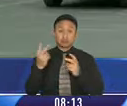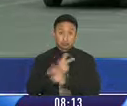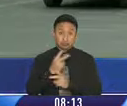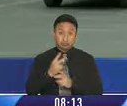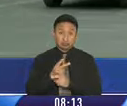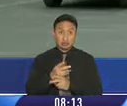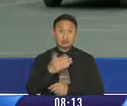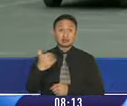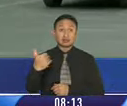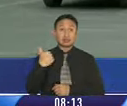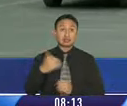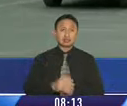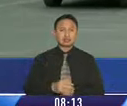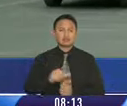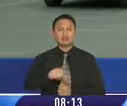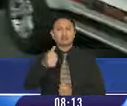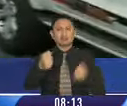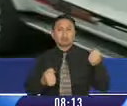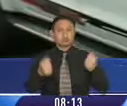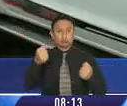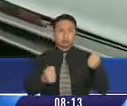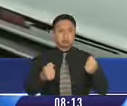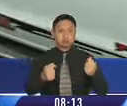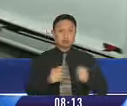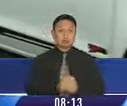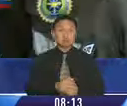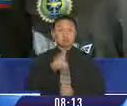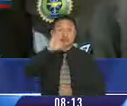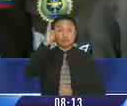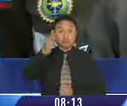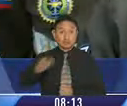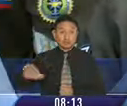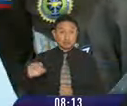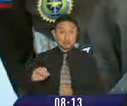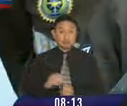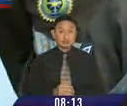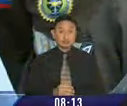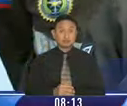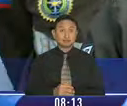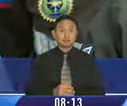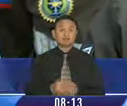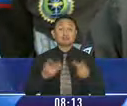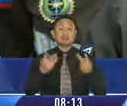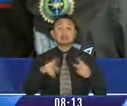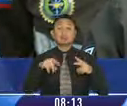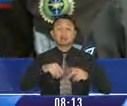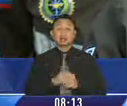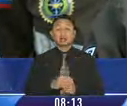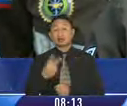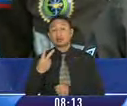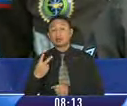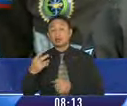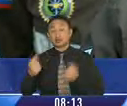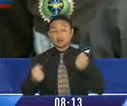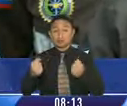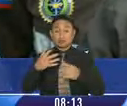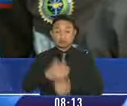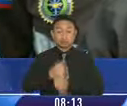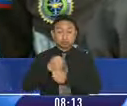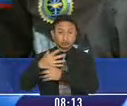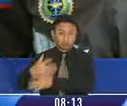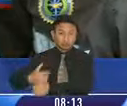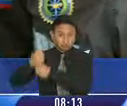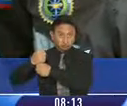cuyo poder había otros carros y la camioneta. Se procede también a recuperar 2 vehículos que estamos ya